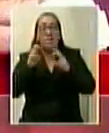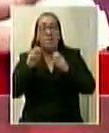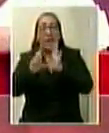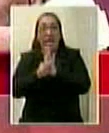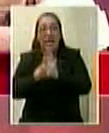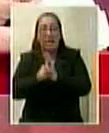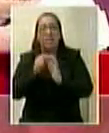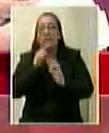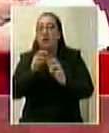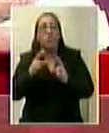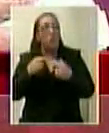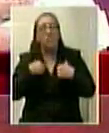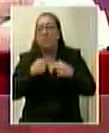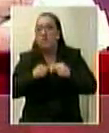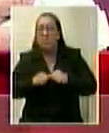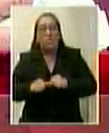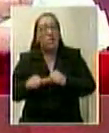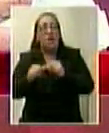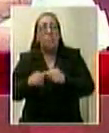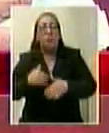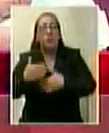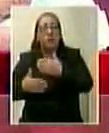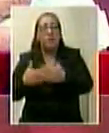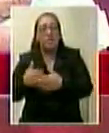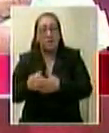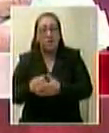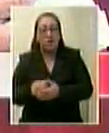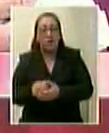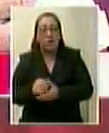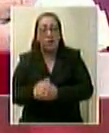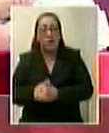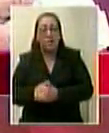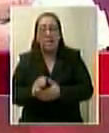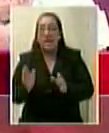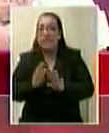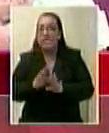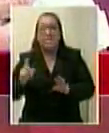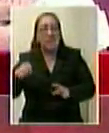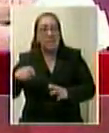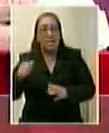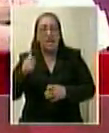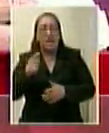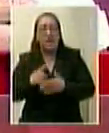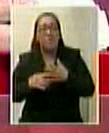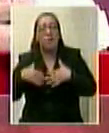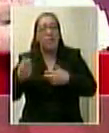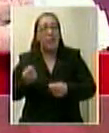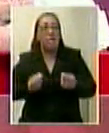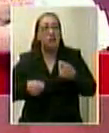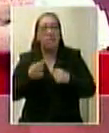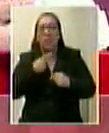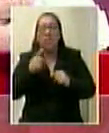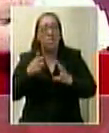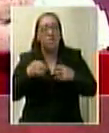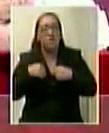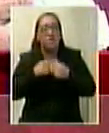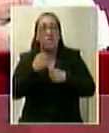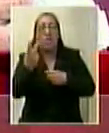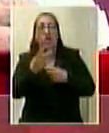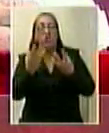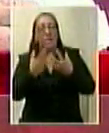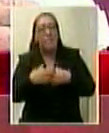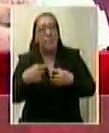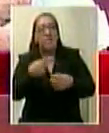por lo que correspondía continuar con el procedimiento administrativo correspondiente sin necesidad de negociar el desistimiento en las demandas